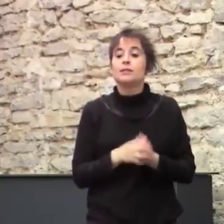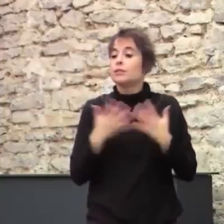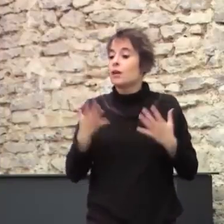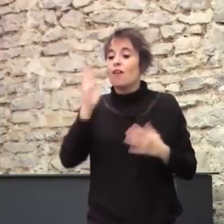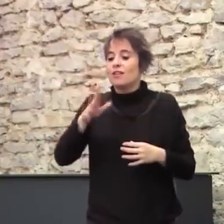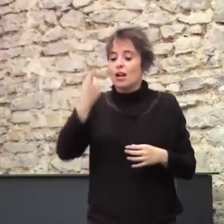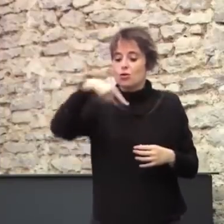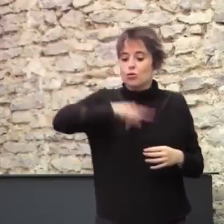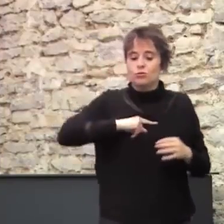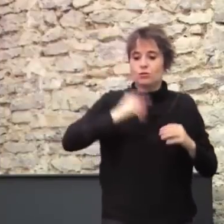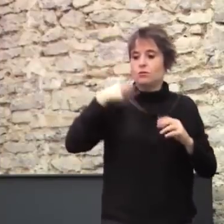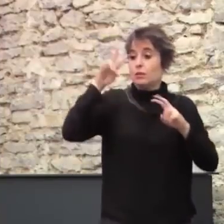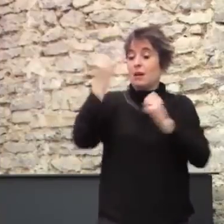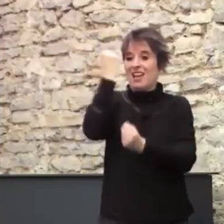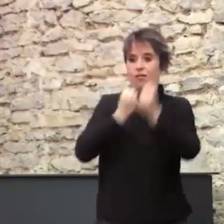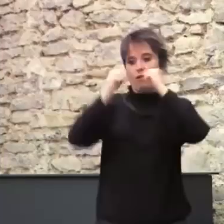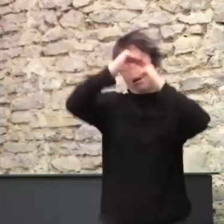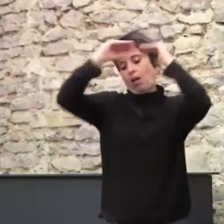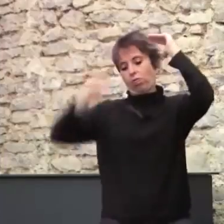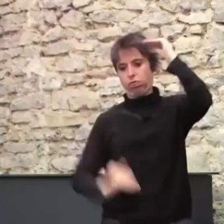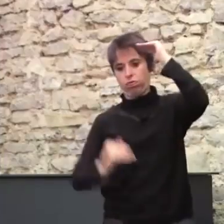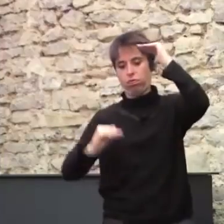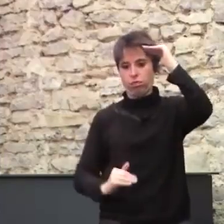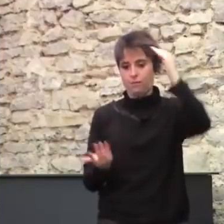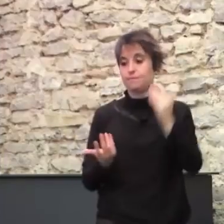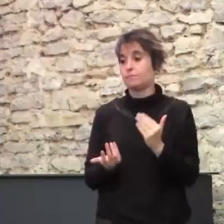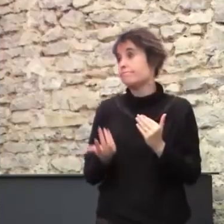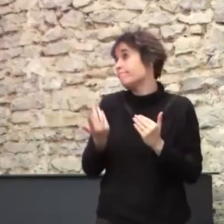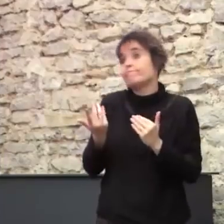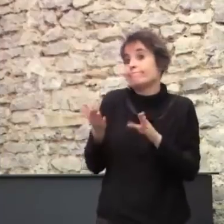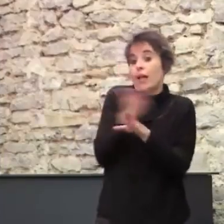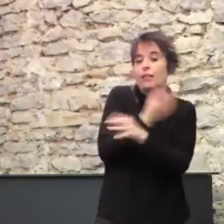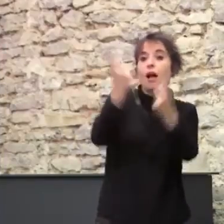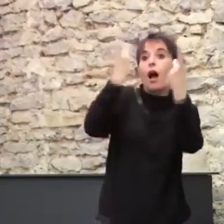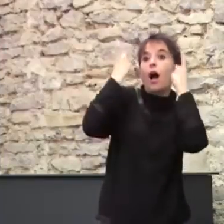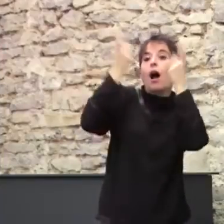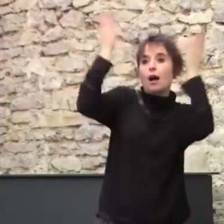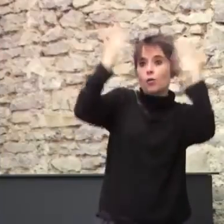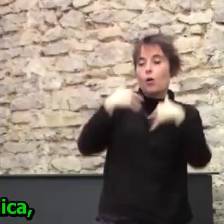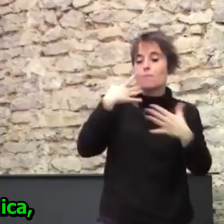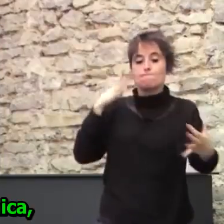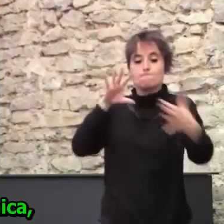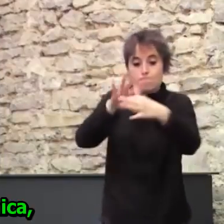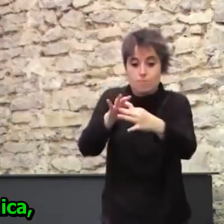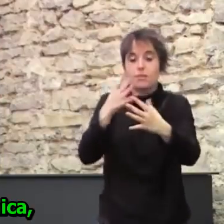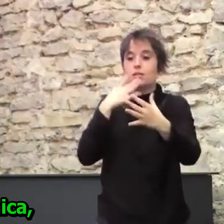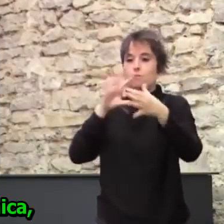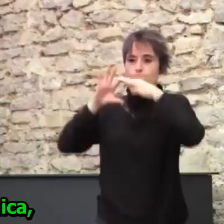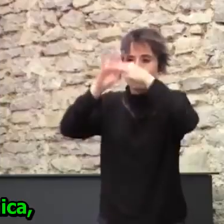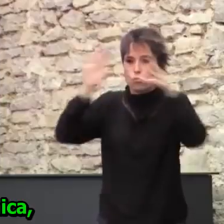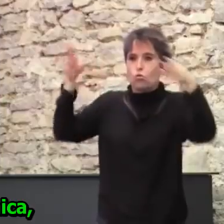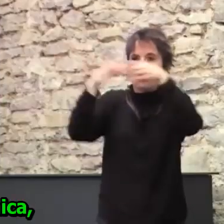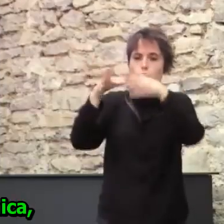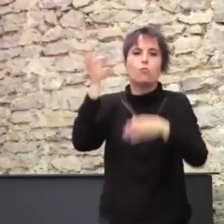bueno, nosotras tenemos una desventaja económica y como no nos han enseñado que al juntarnos en cooperativas podemos